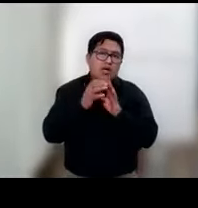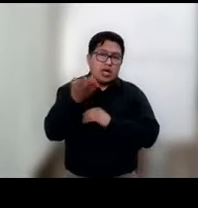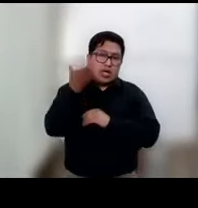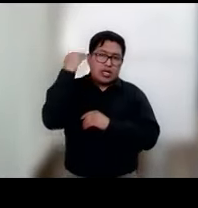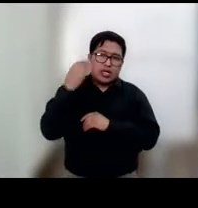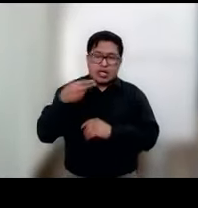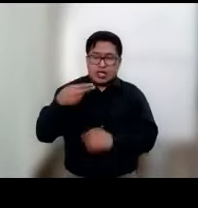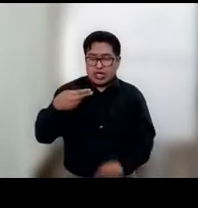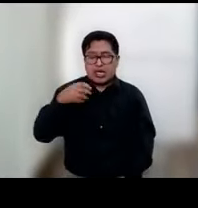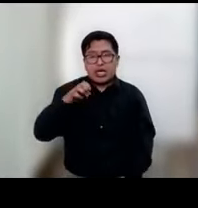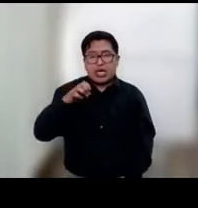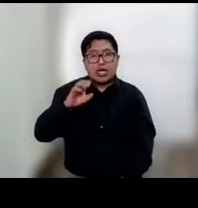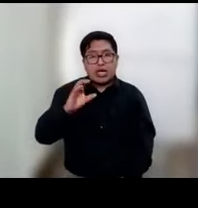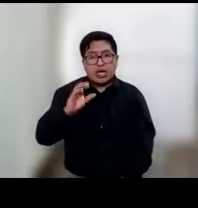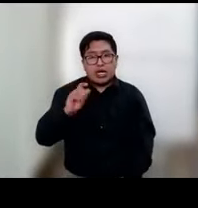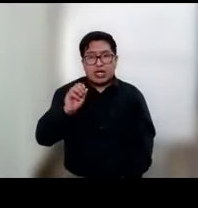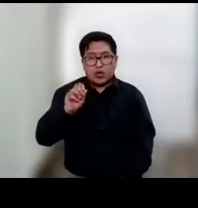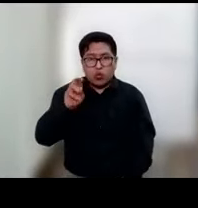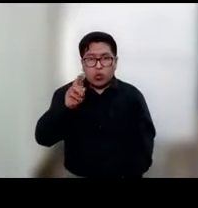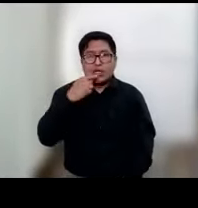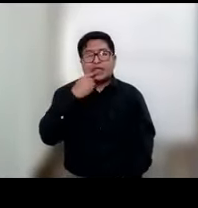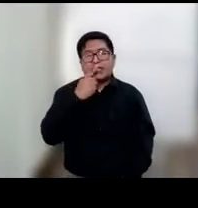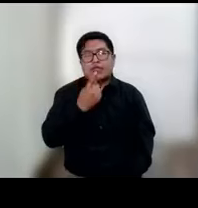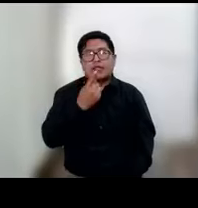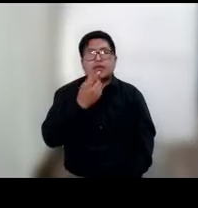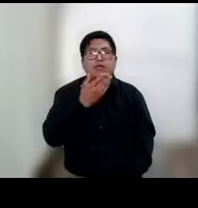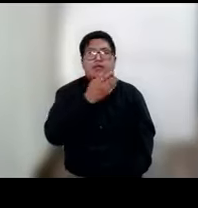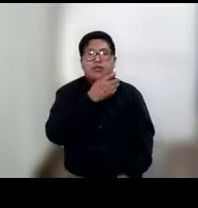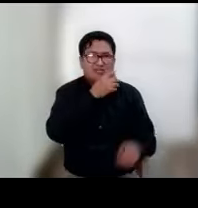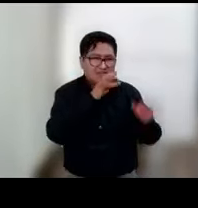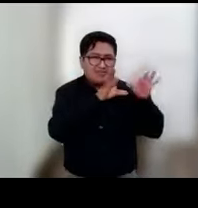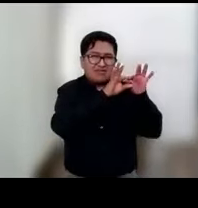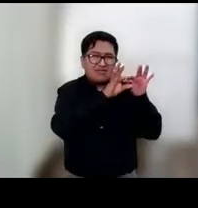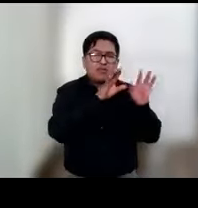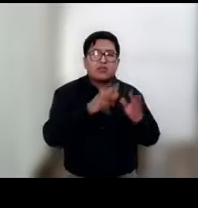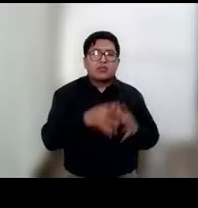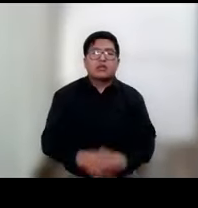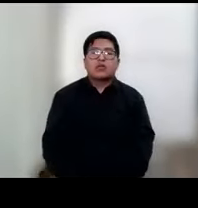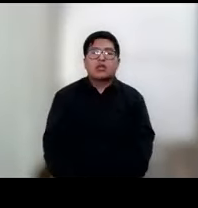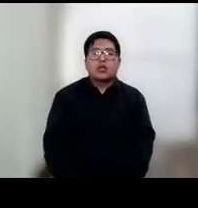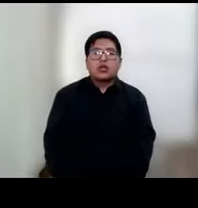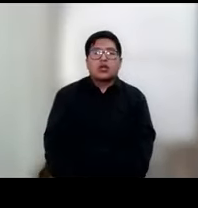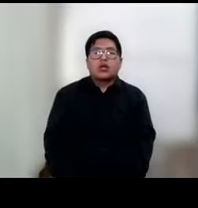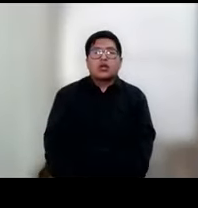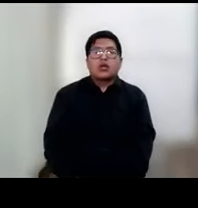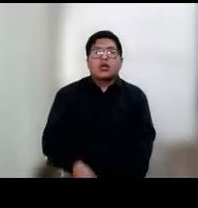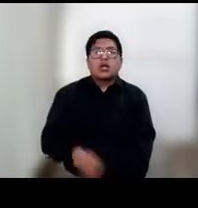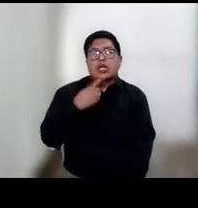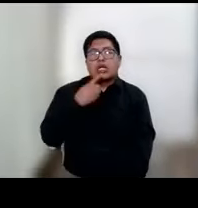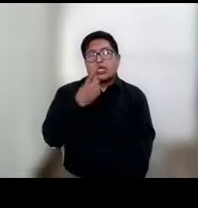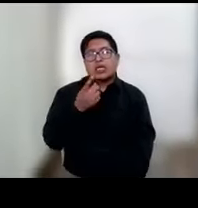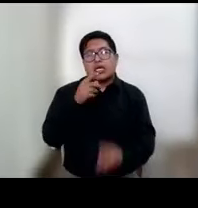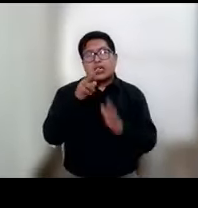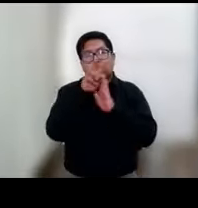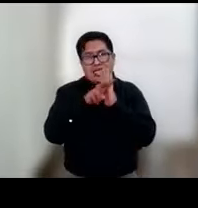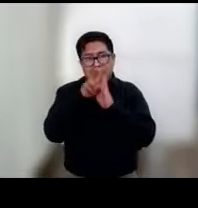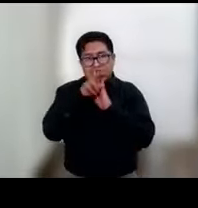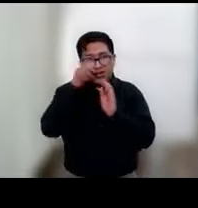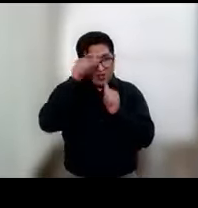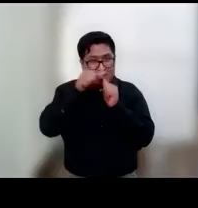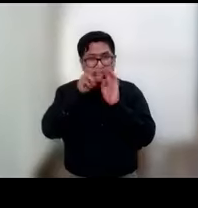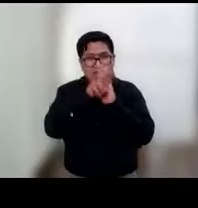me antecedió no de que el niño que me antecede decir del vídeo que pusieron antes de que yo hable